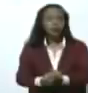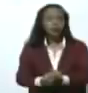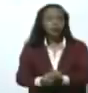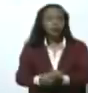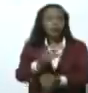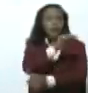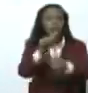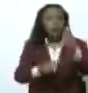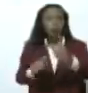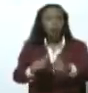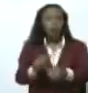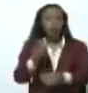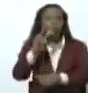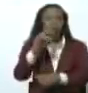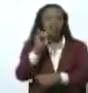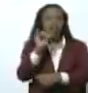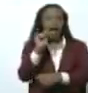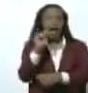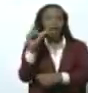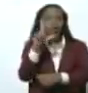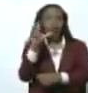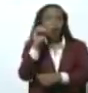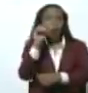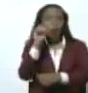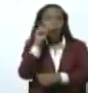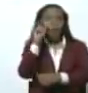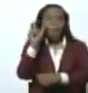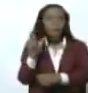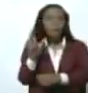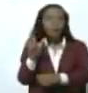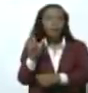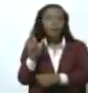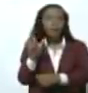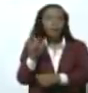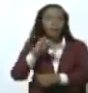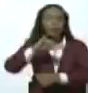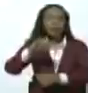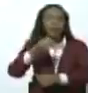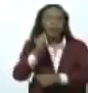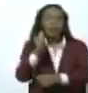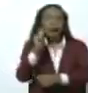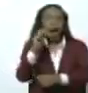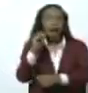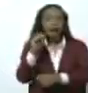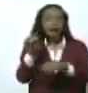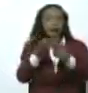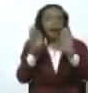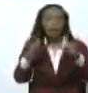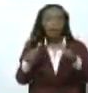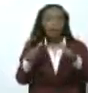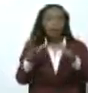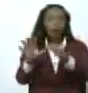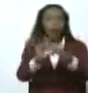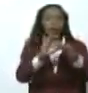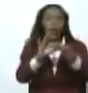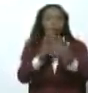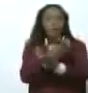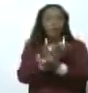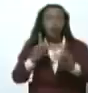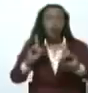45.89%. Lo sigue Biagio Pilieri Gianninotto, de la Mesa de la Unidad